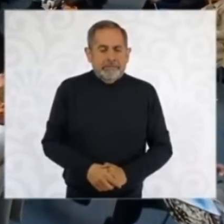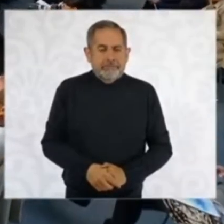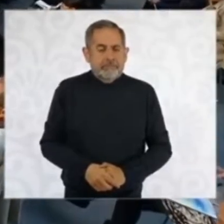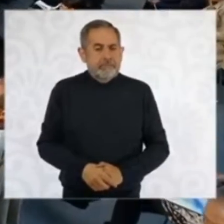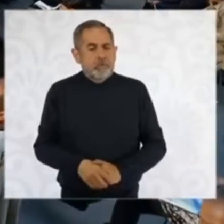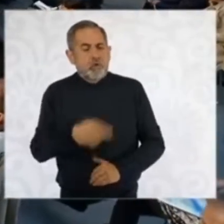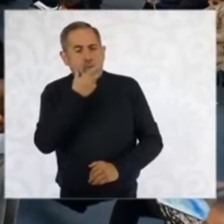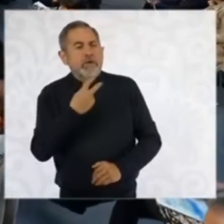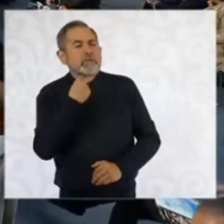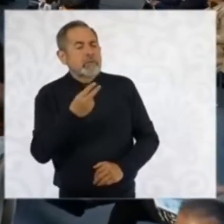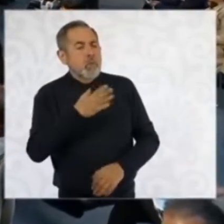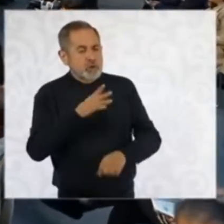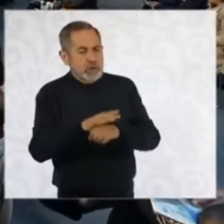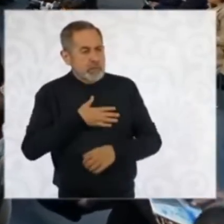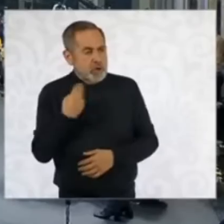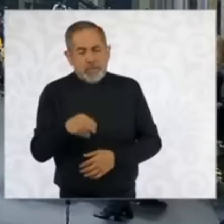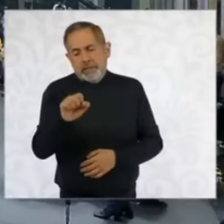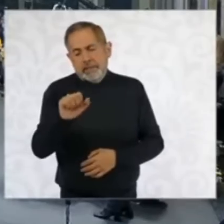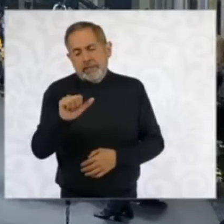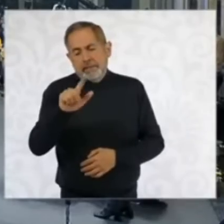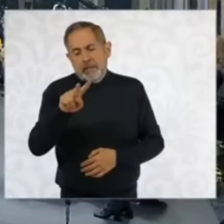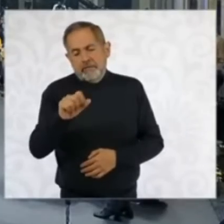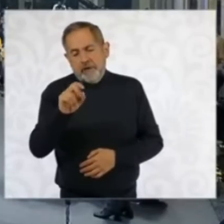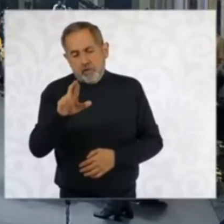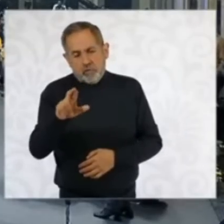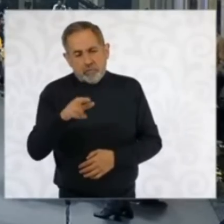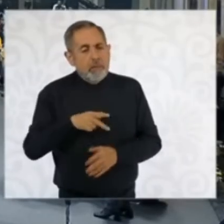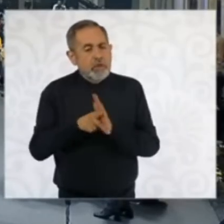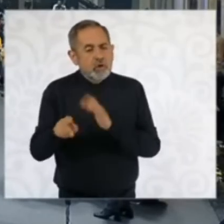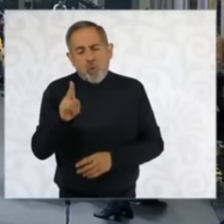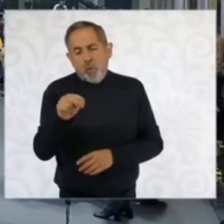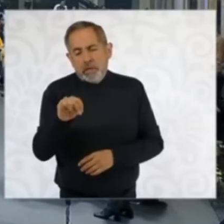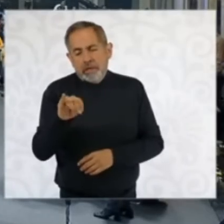Buenos días, Presidenta. Salvador Corona del Universal. Doctora, viendo el